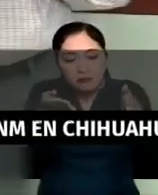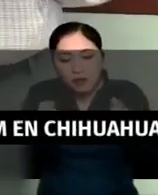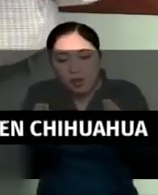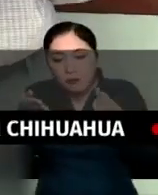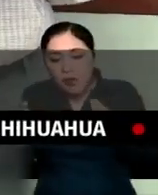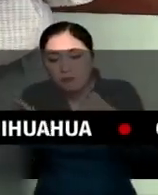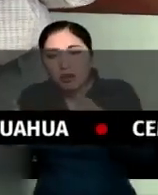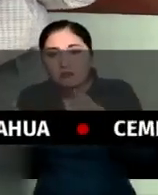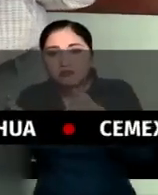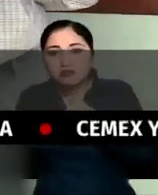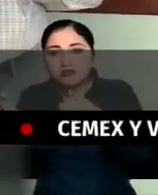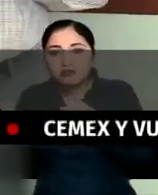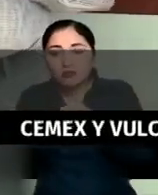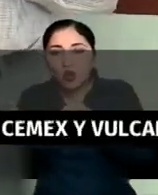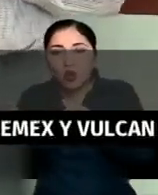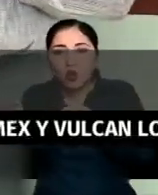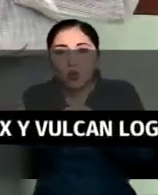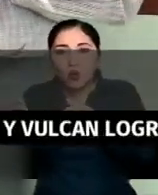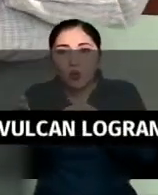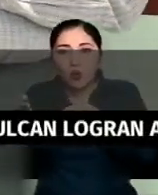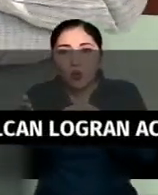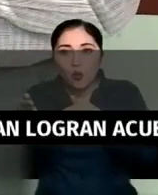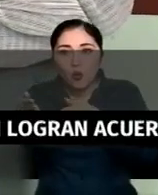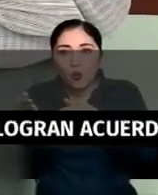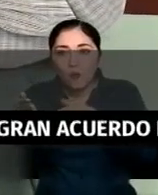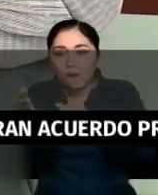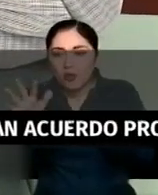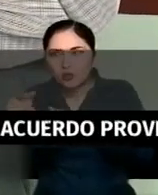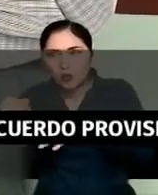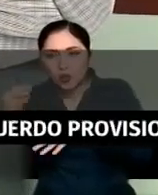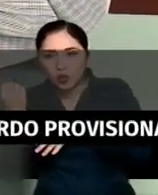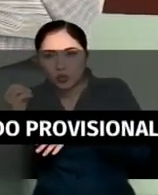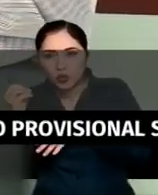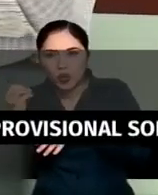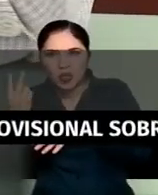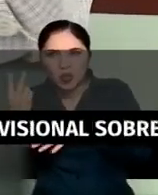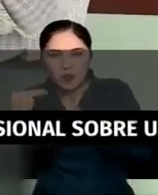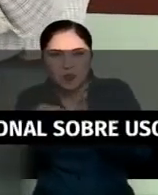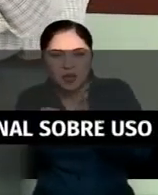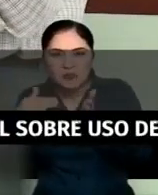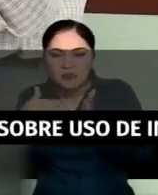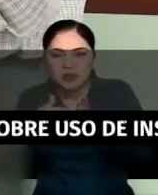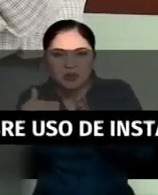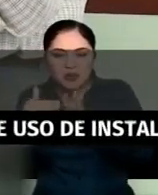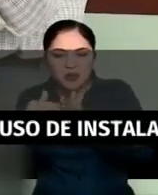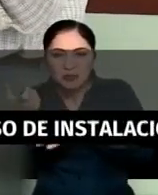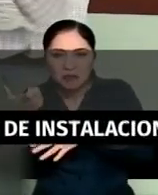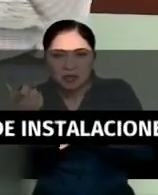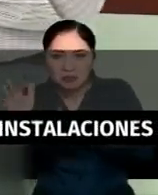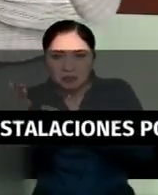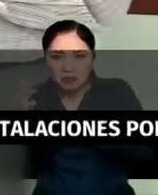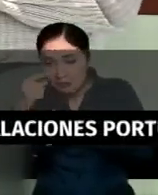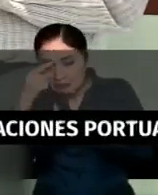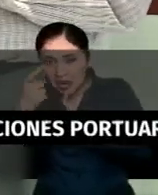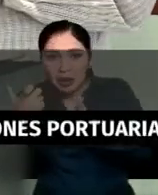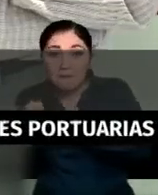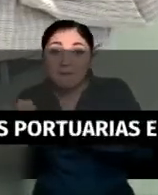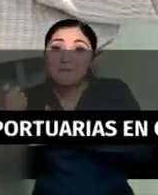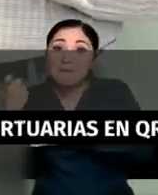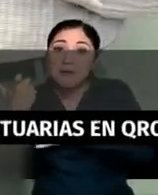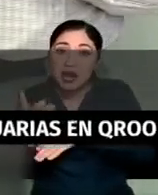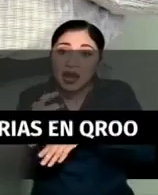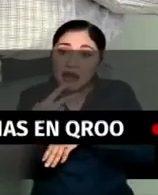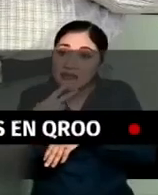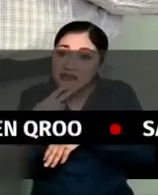entregarse obligatoriamente en tiempo y forma porque de lo contrario la Secretaría de Hacienda al no recibirlo